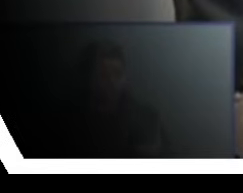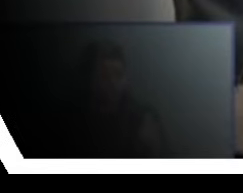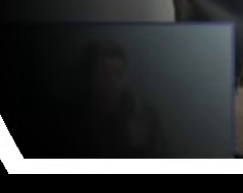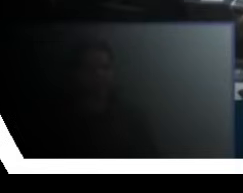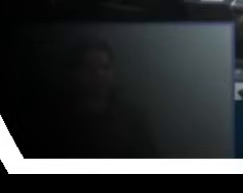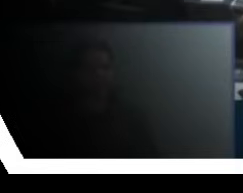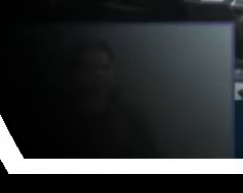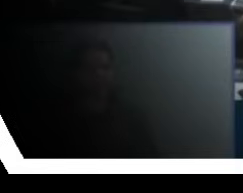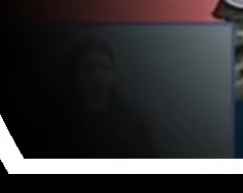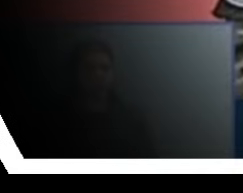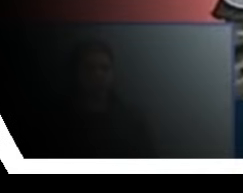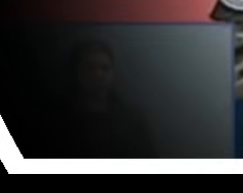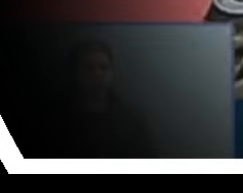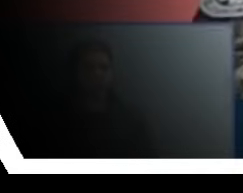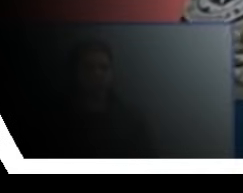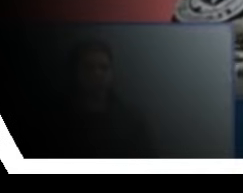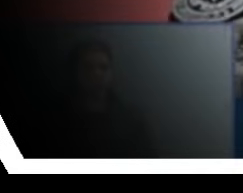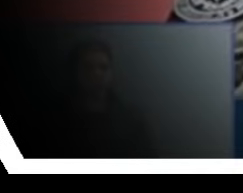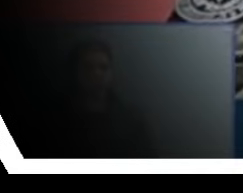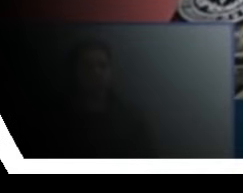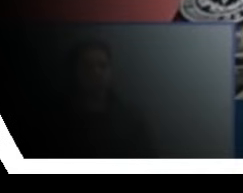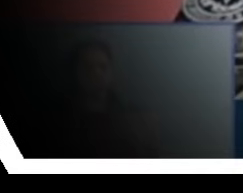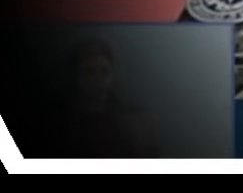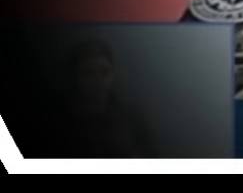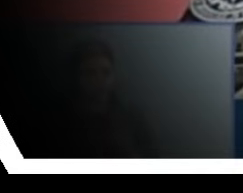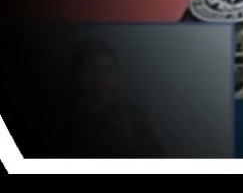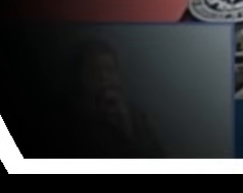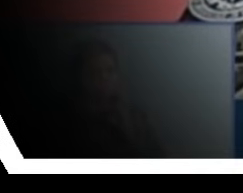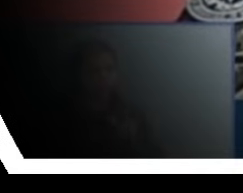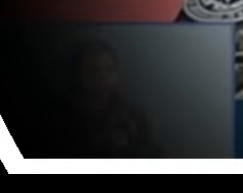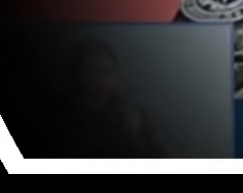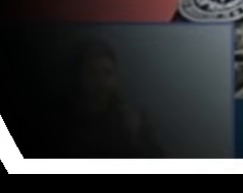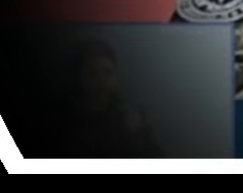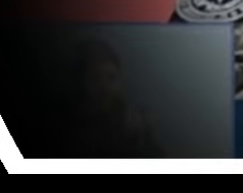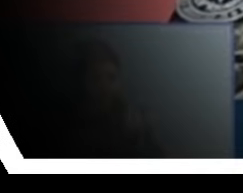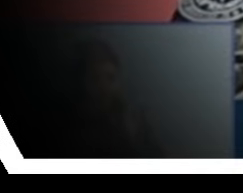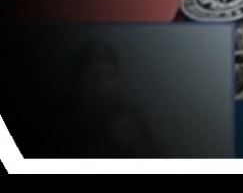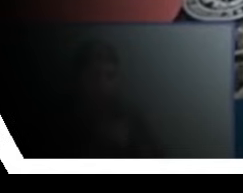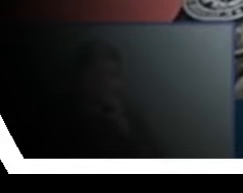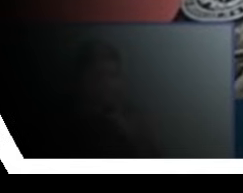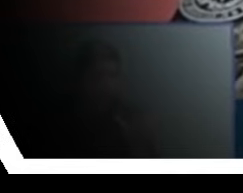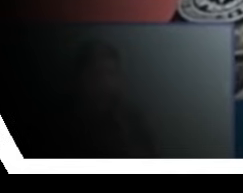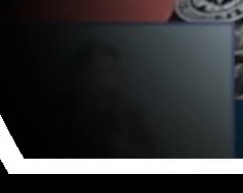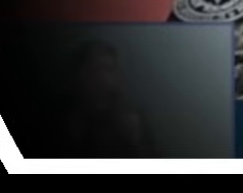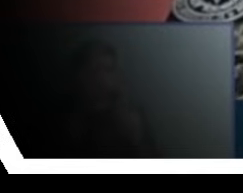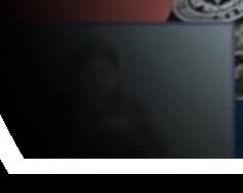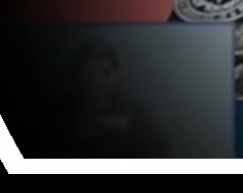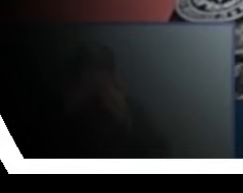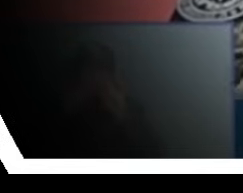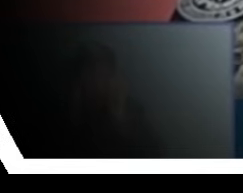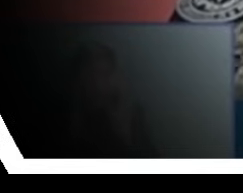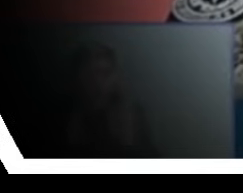la Bueno ya le respondí a la pregunta que él hizo sobre Qué hubiera pasado